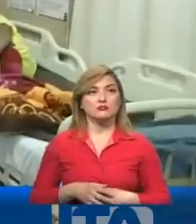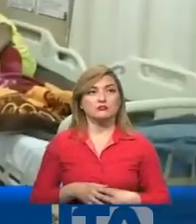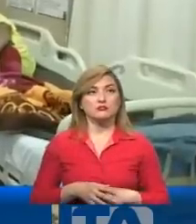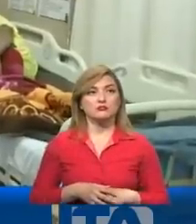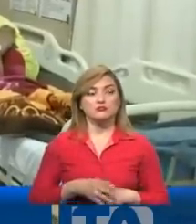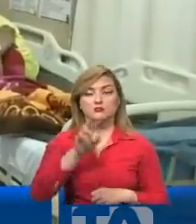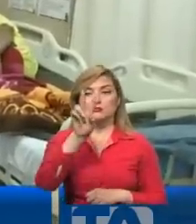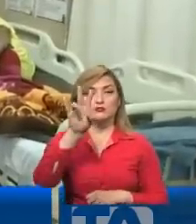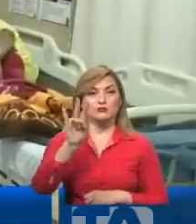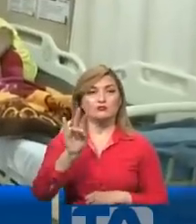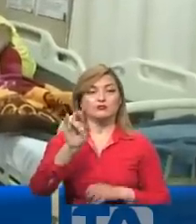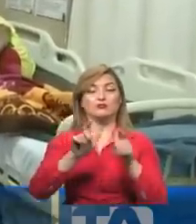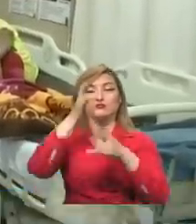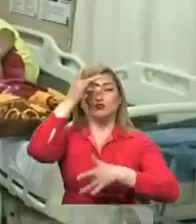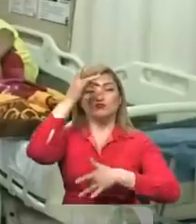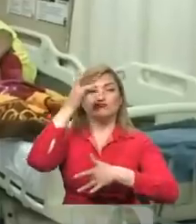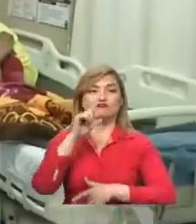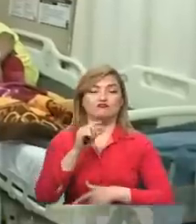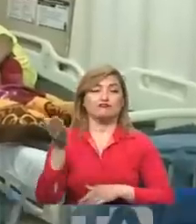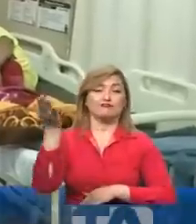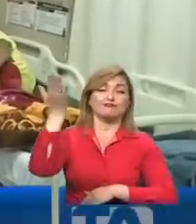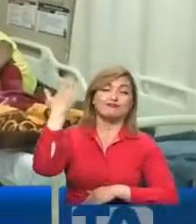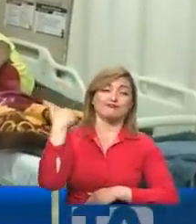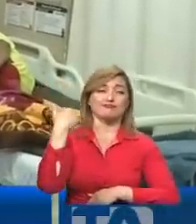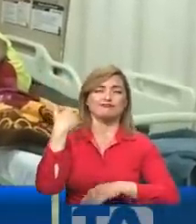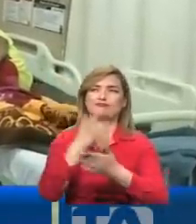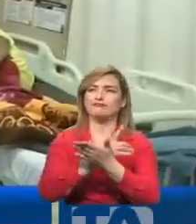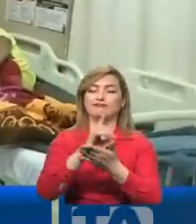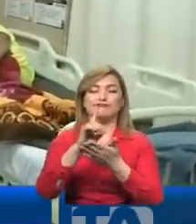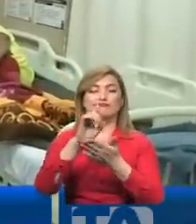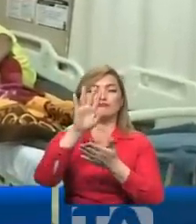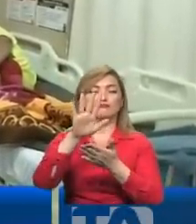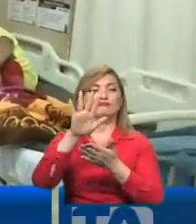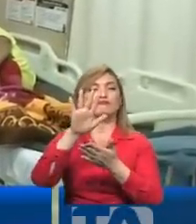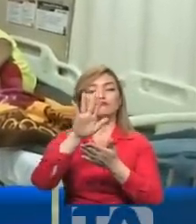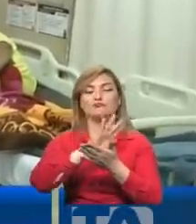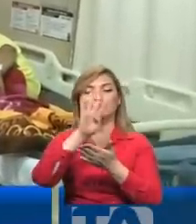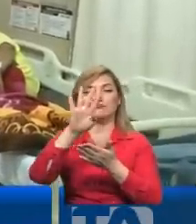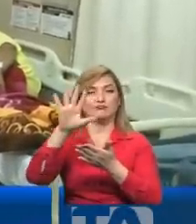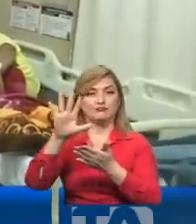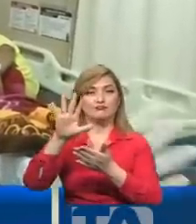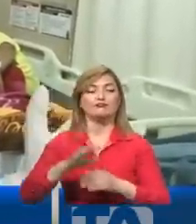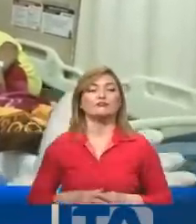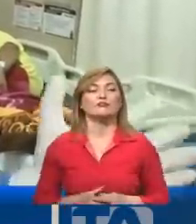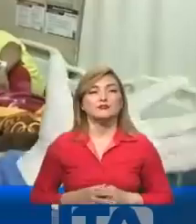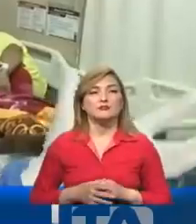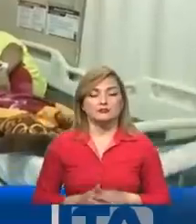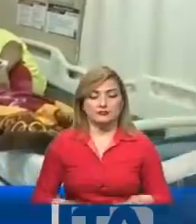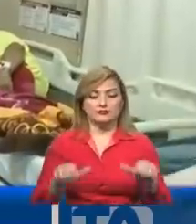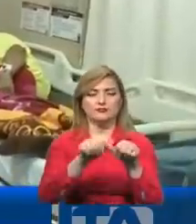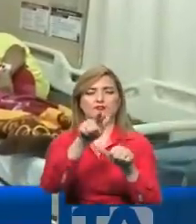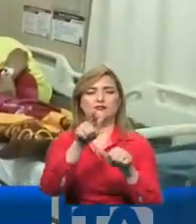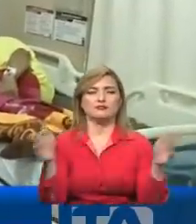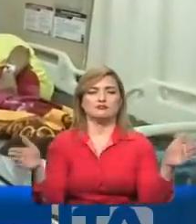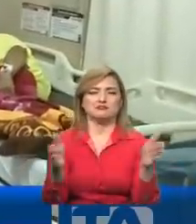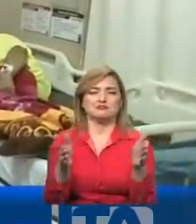con apenas 27 pacientes, digo apenas porque estuvimos la semana anterior hasta con 45. Entonces esta área es un